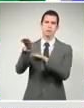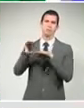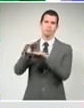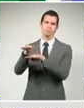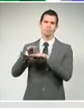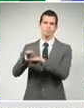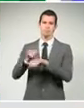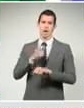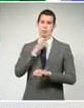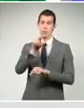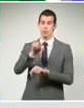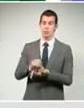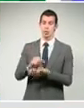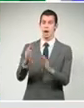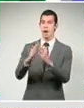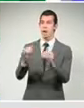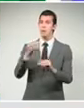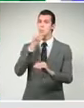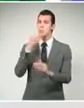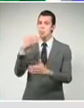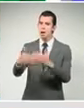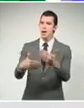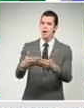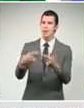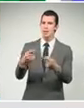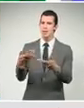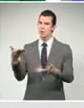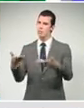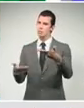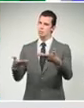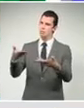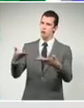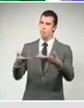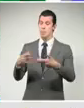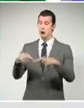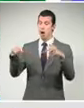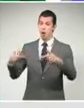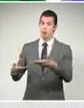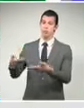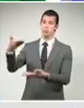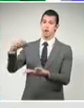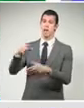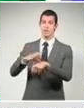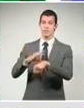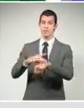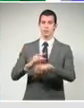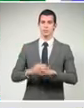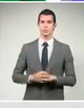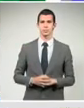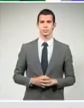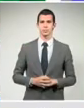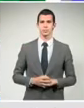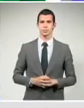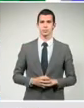mantienen entonces ingresados. Ya con estas 738 altas,